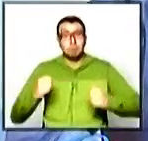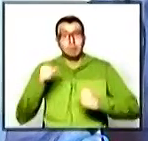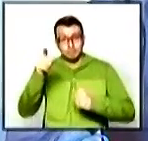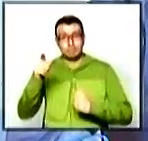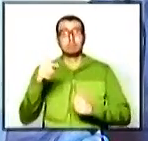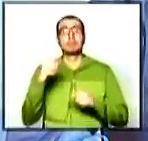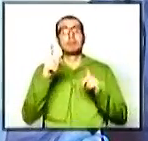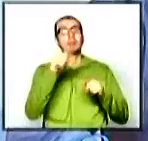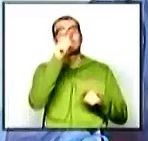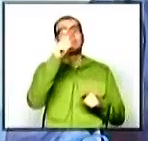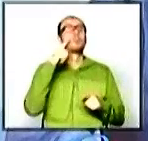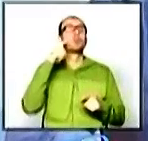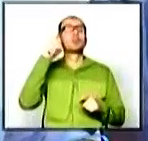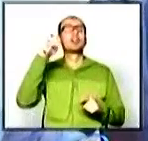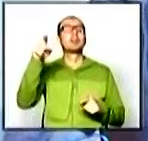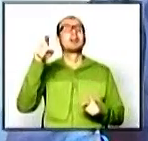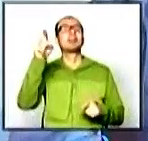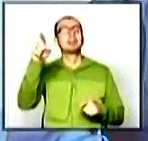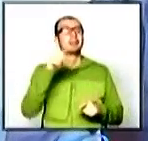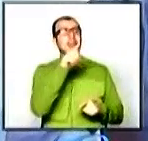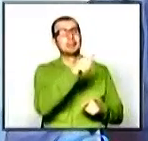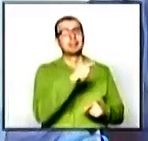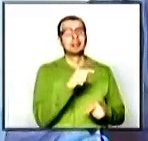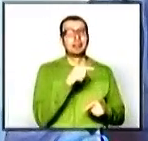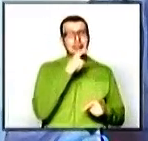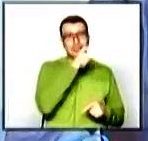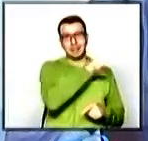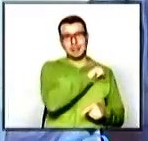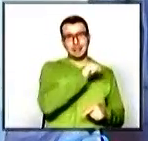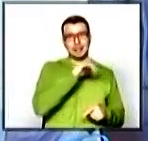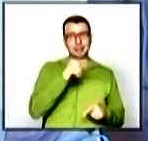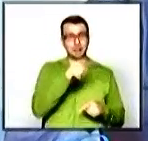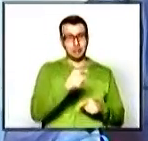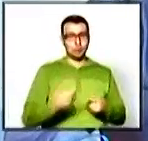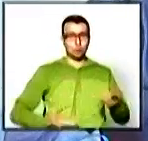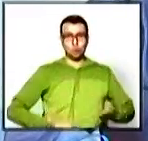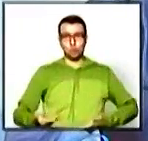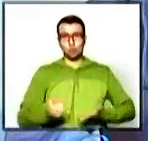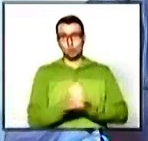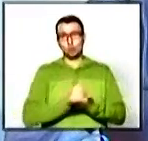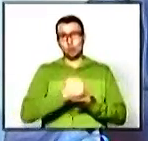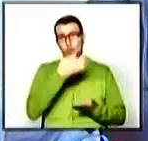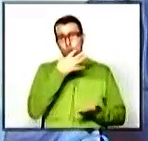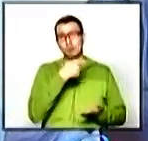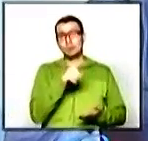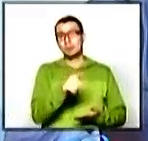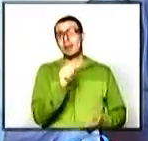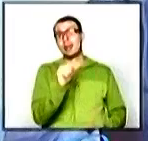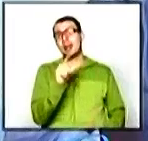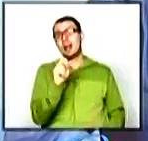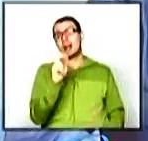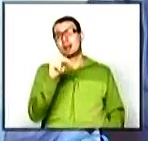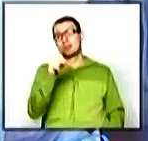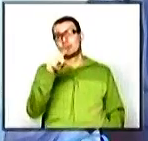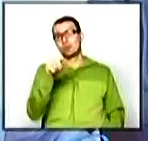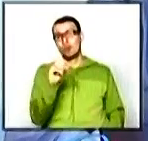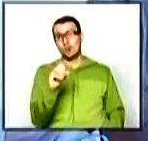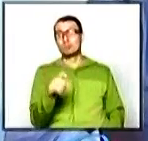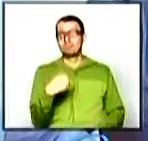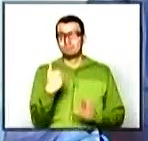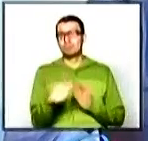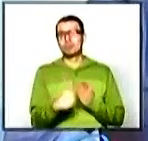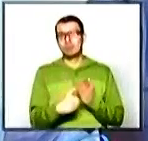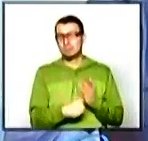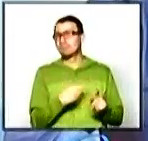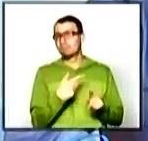Droguerías Alonso en Cali, y a tantas personas en el territorio nacional que nos dan apoyo en todo este tipo de programas y